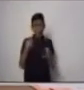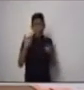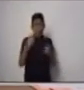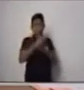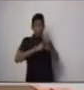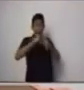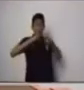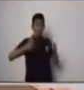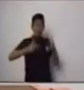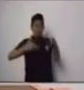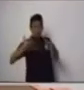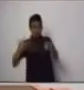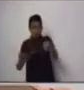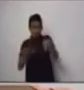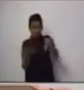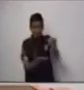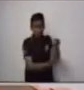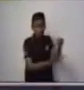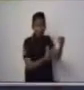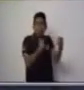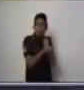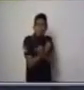que él cultivaba con amor.